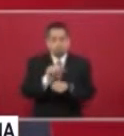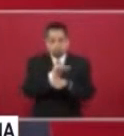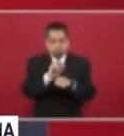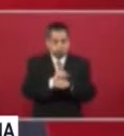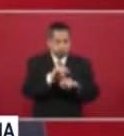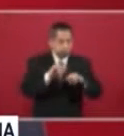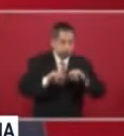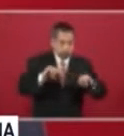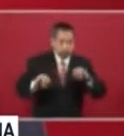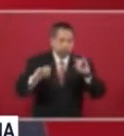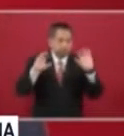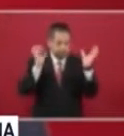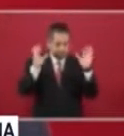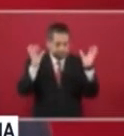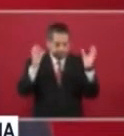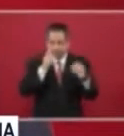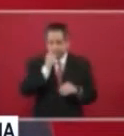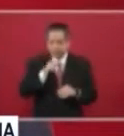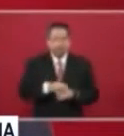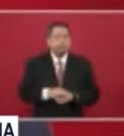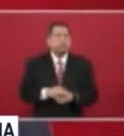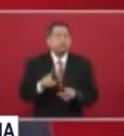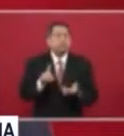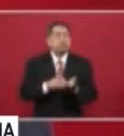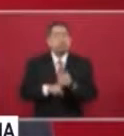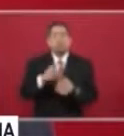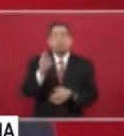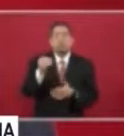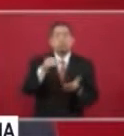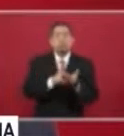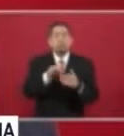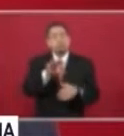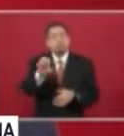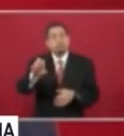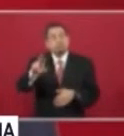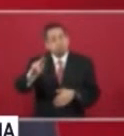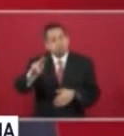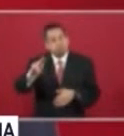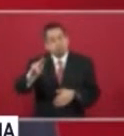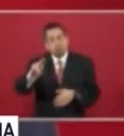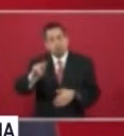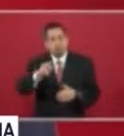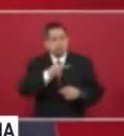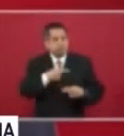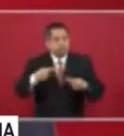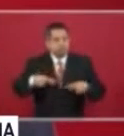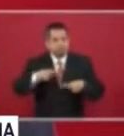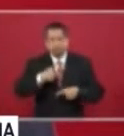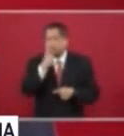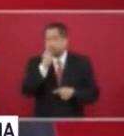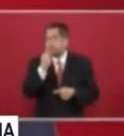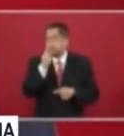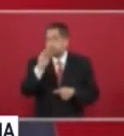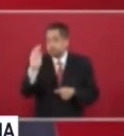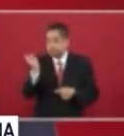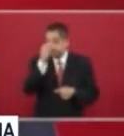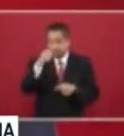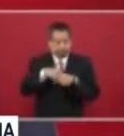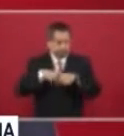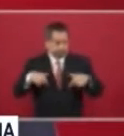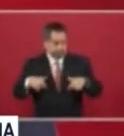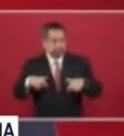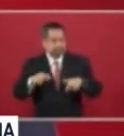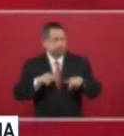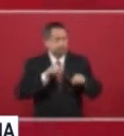establece también en el en lo aprobado el día de ayer que el presidente puede